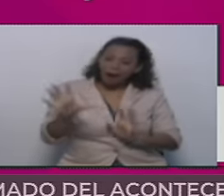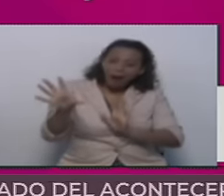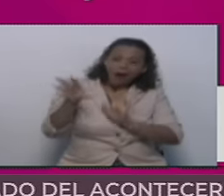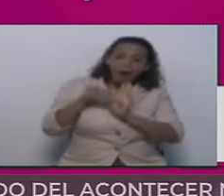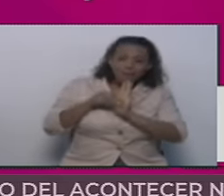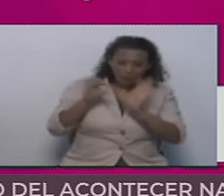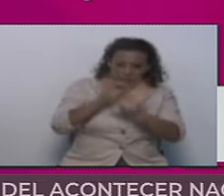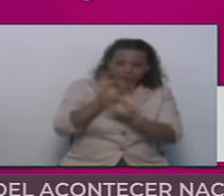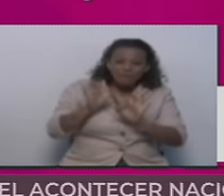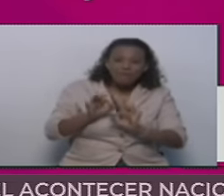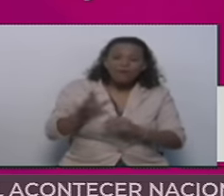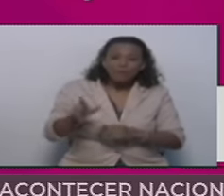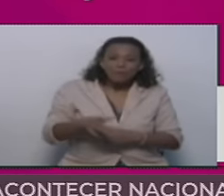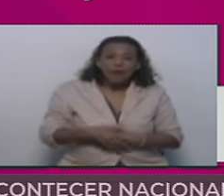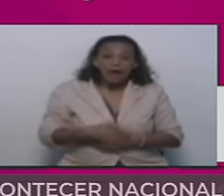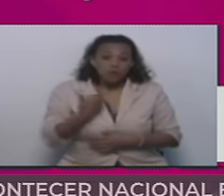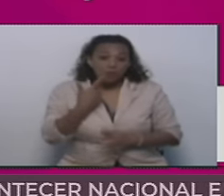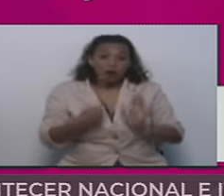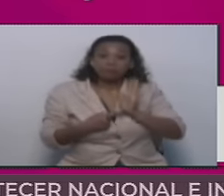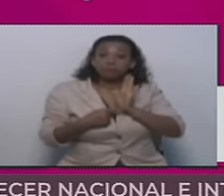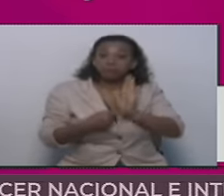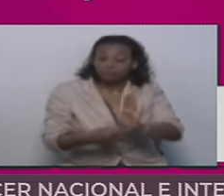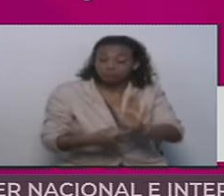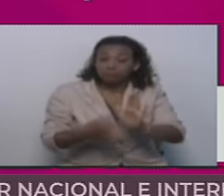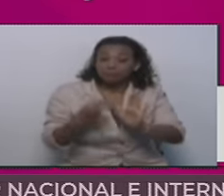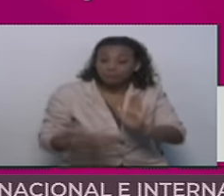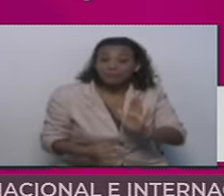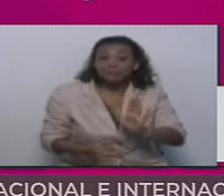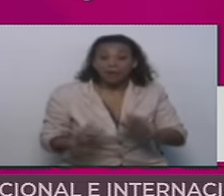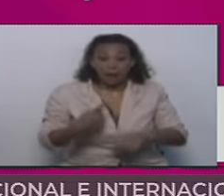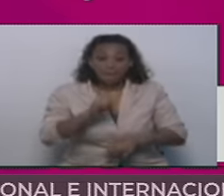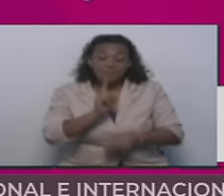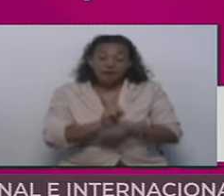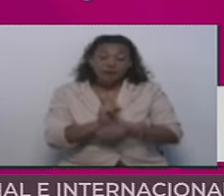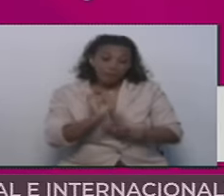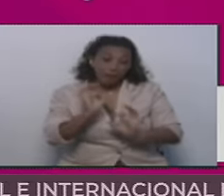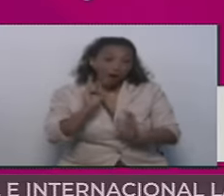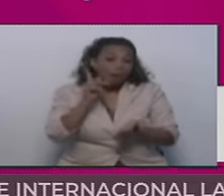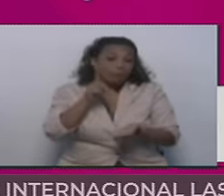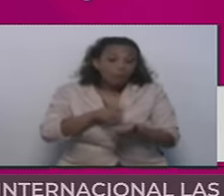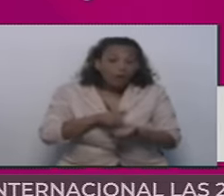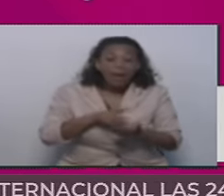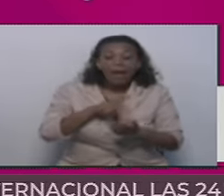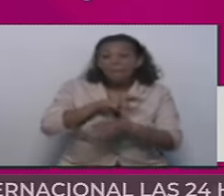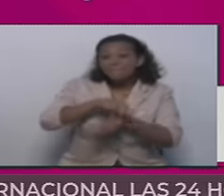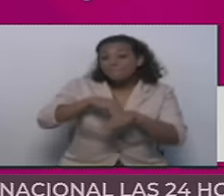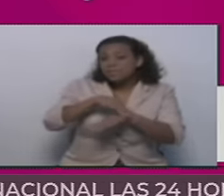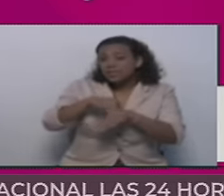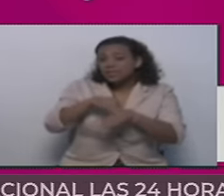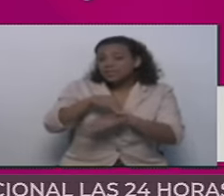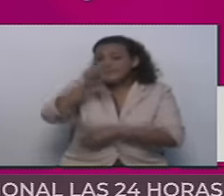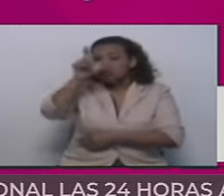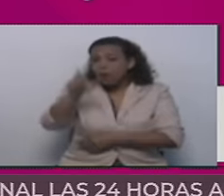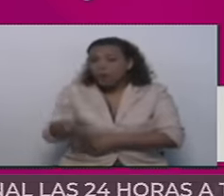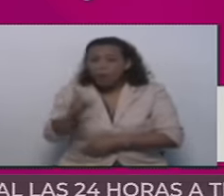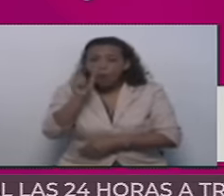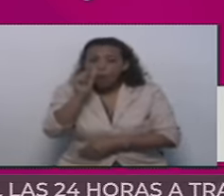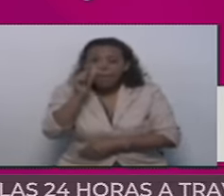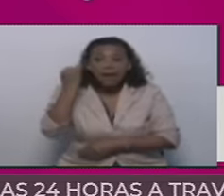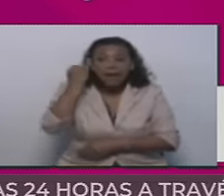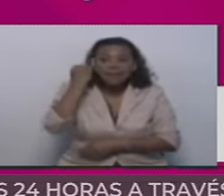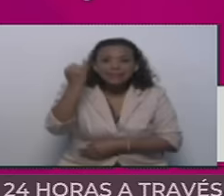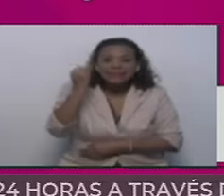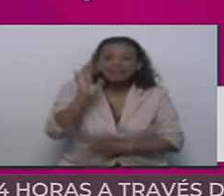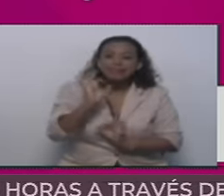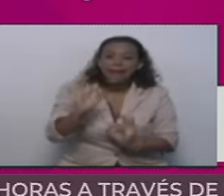a uno. Y cuando se dio la oportunidad, porque el ministro dio la idea